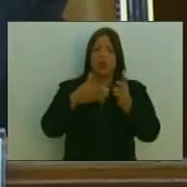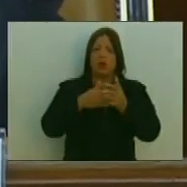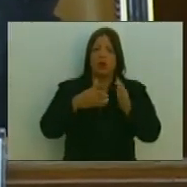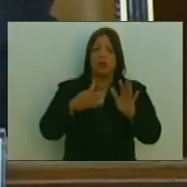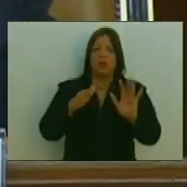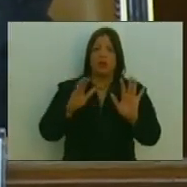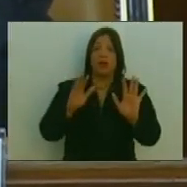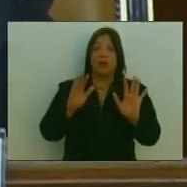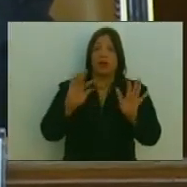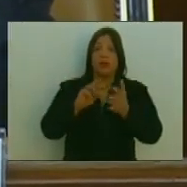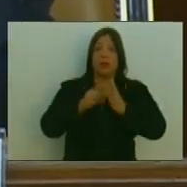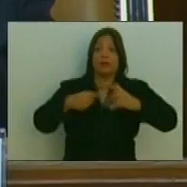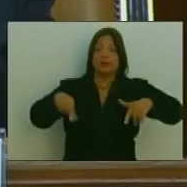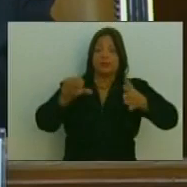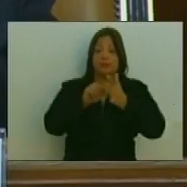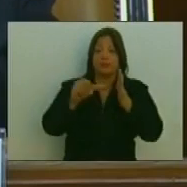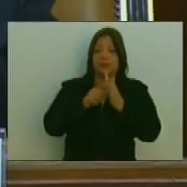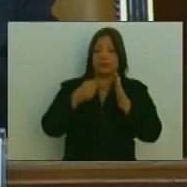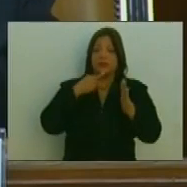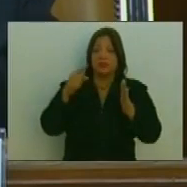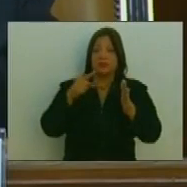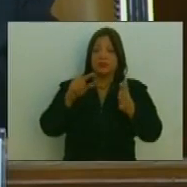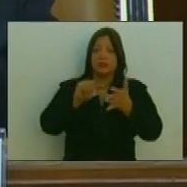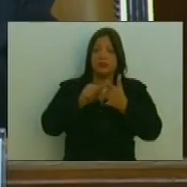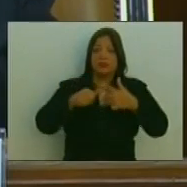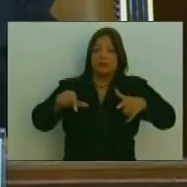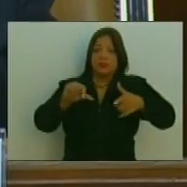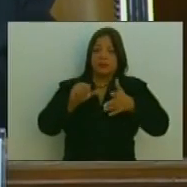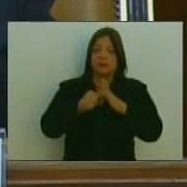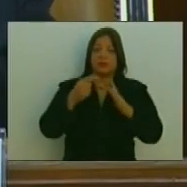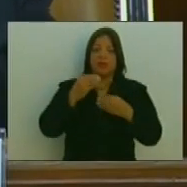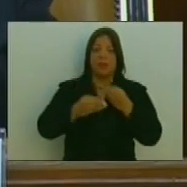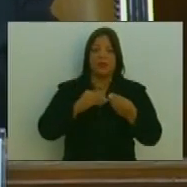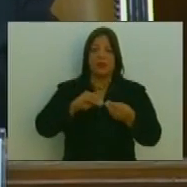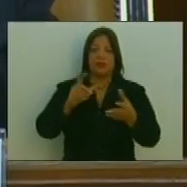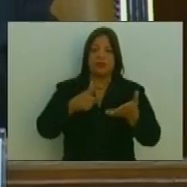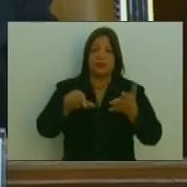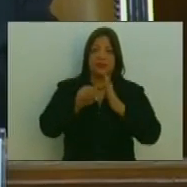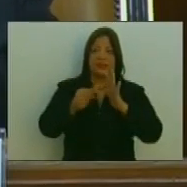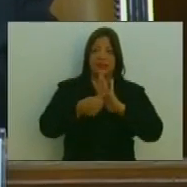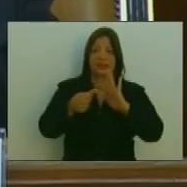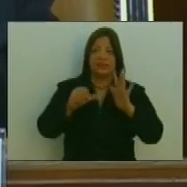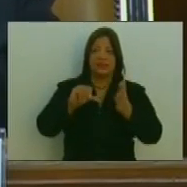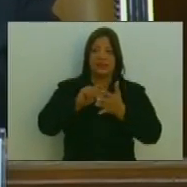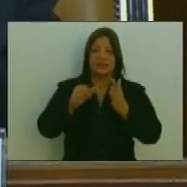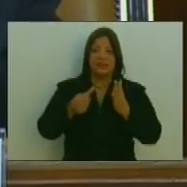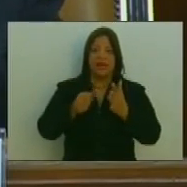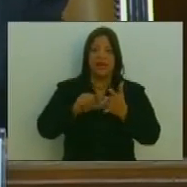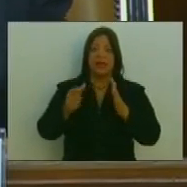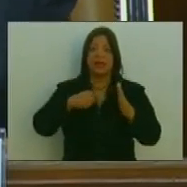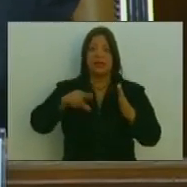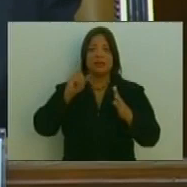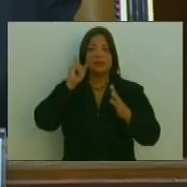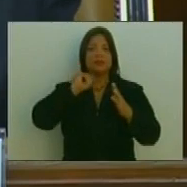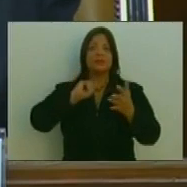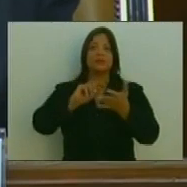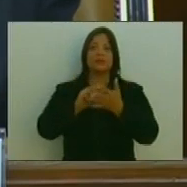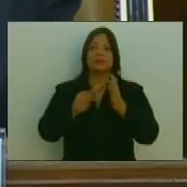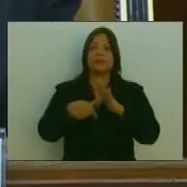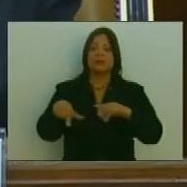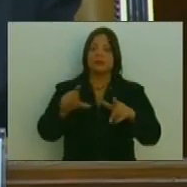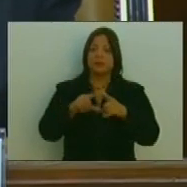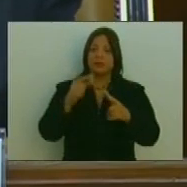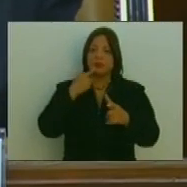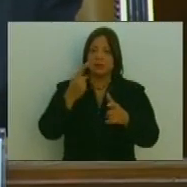Estado de Venezuela, lo cual sin duda alguna es una expresión de un acto inamistoso, de una agresión contra nuestra